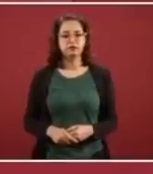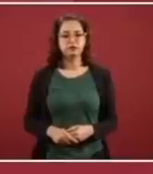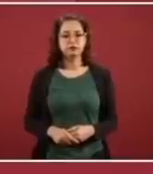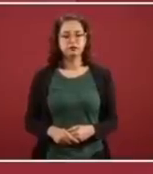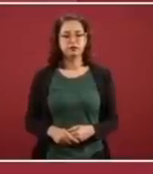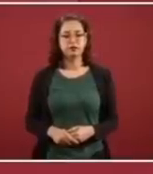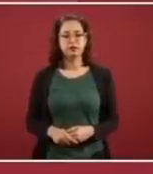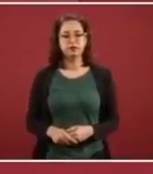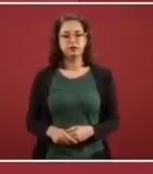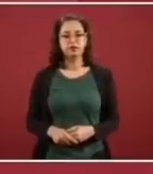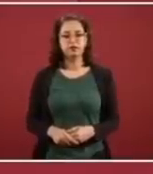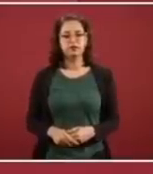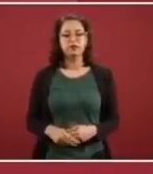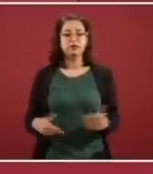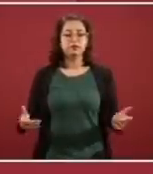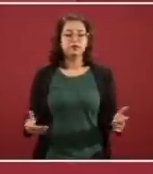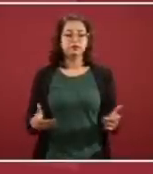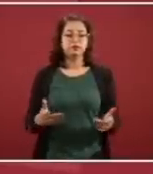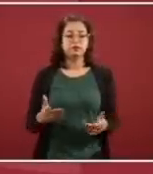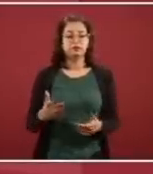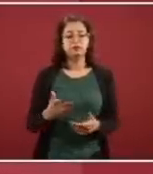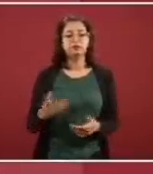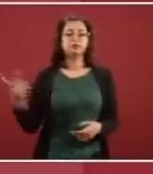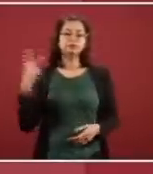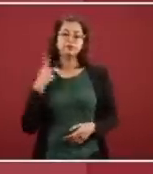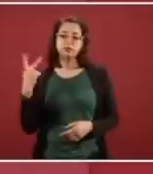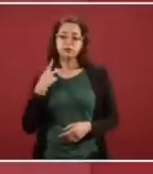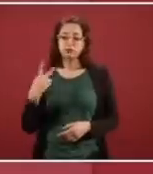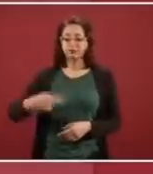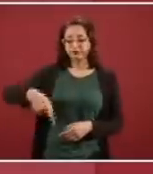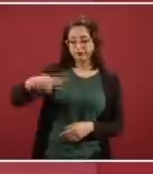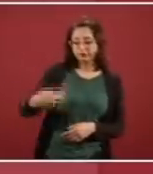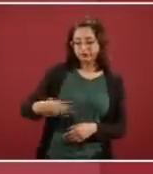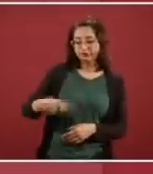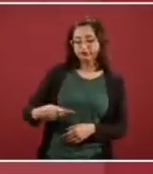Independientemente de la política nuestra de aumentar